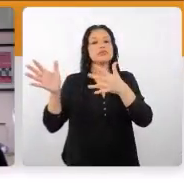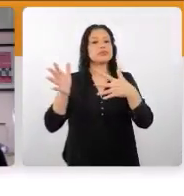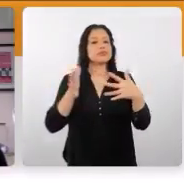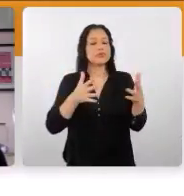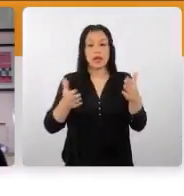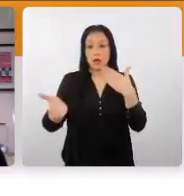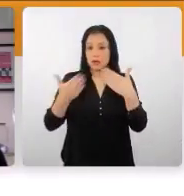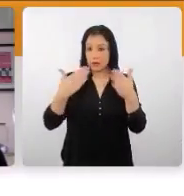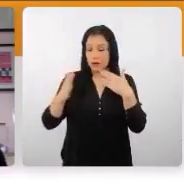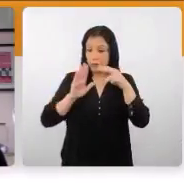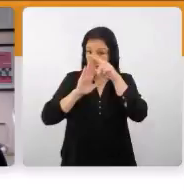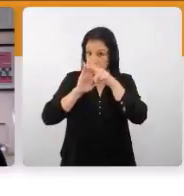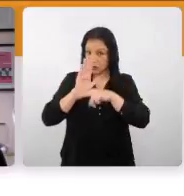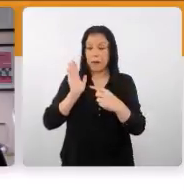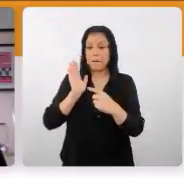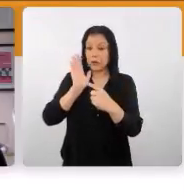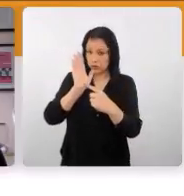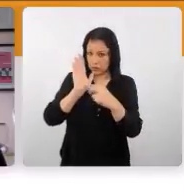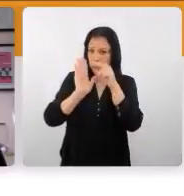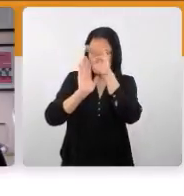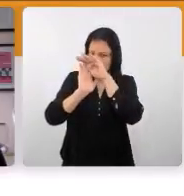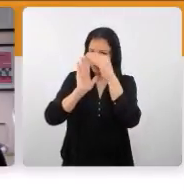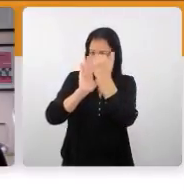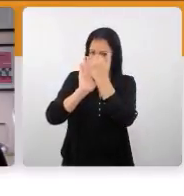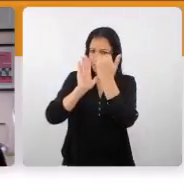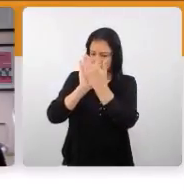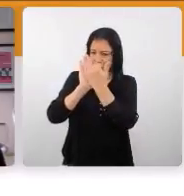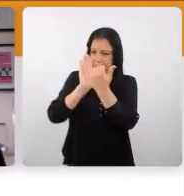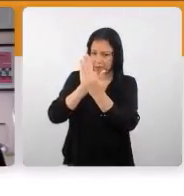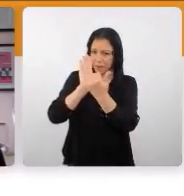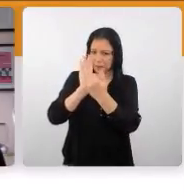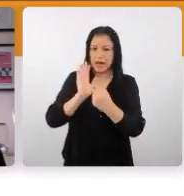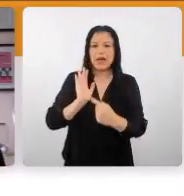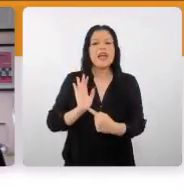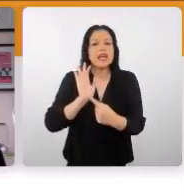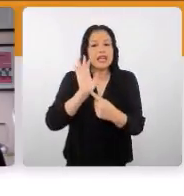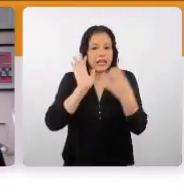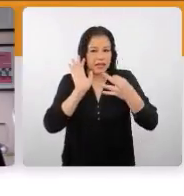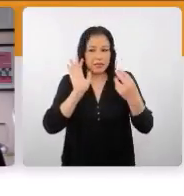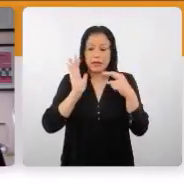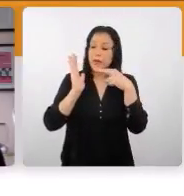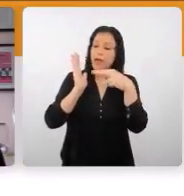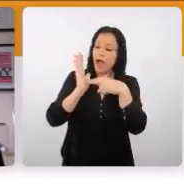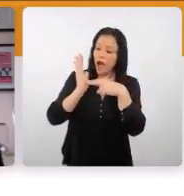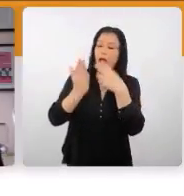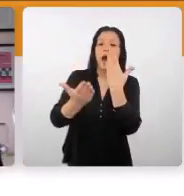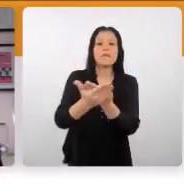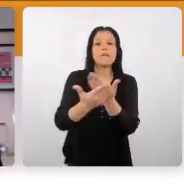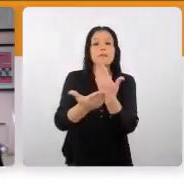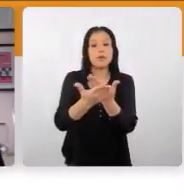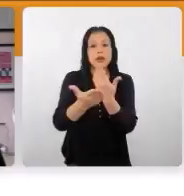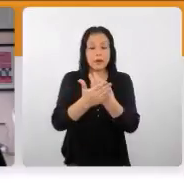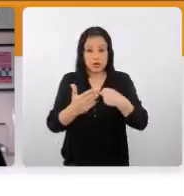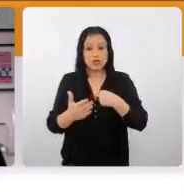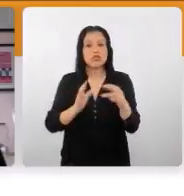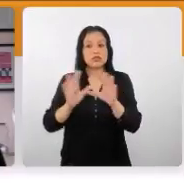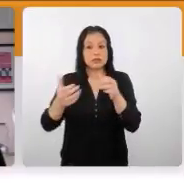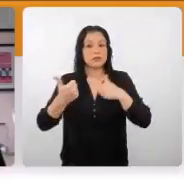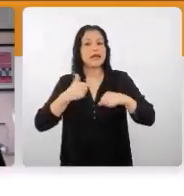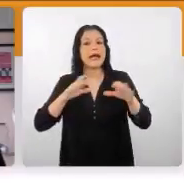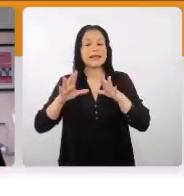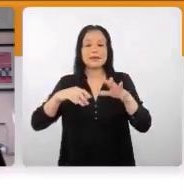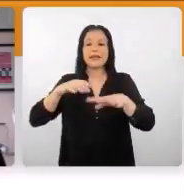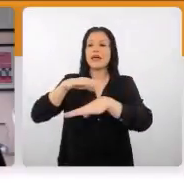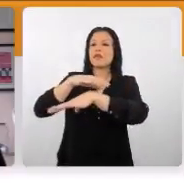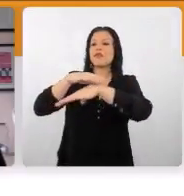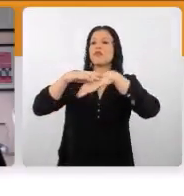hablemos de protocolos, mostremos los protocolos y mostremos, demos evidencia de que estamos haciendo actividades